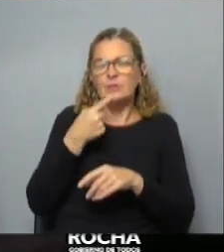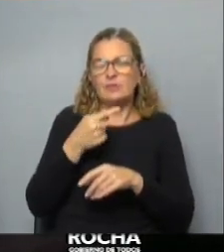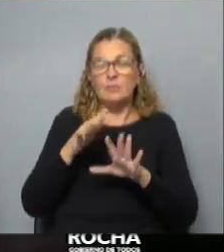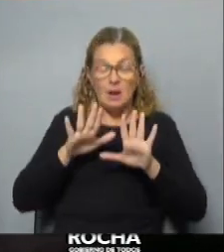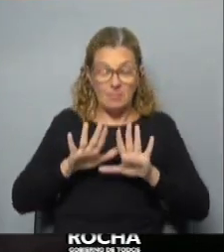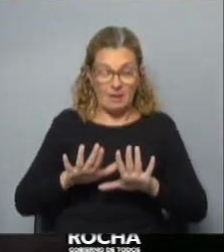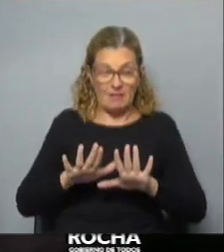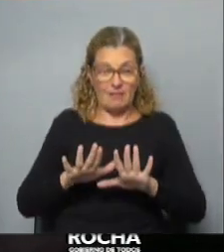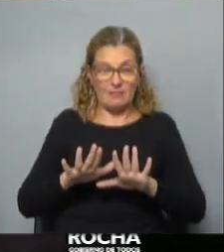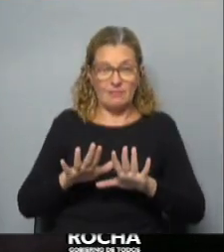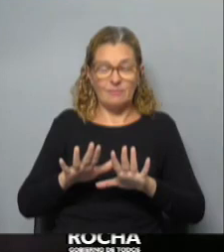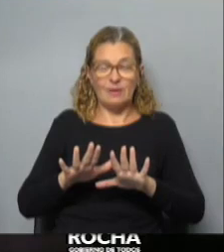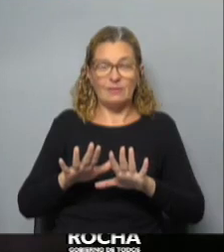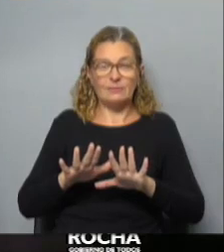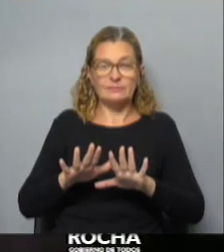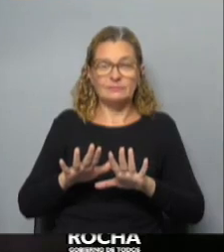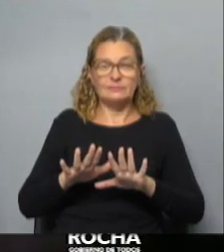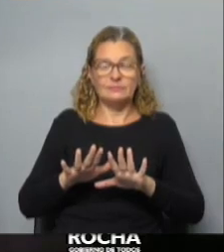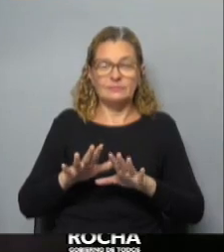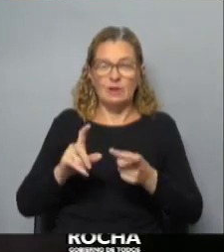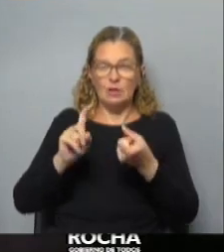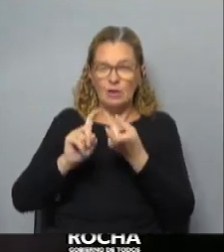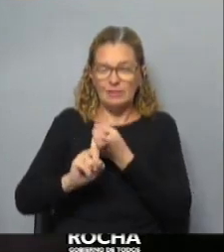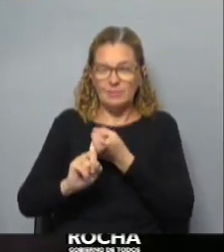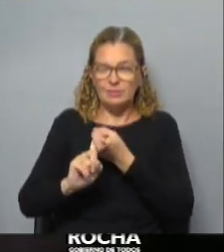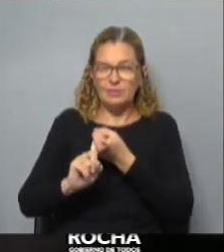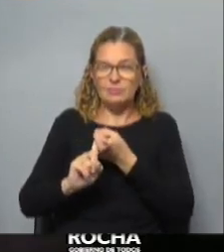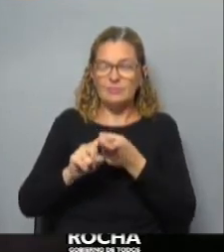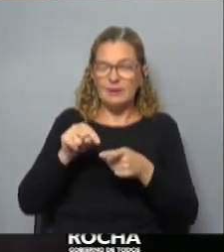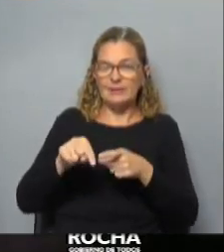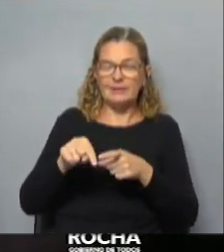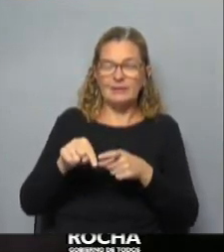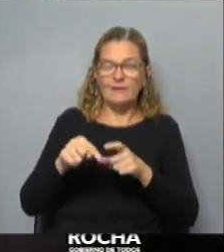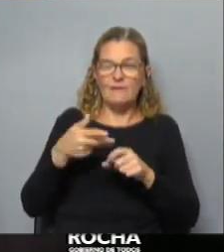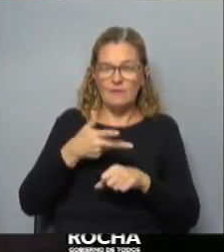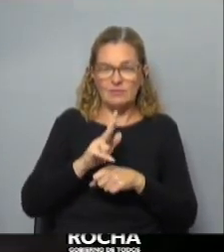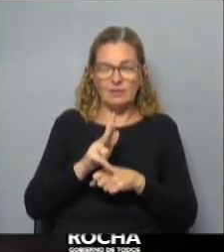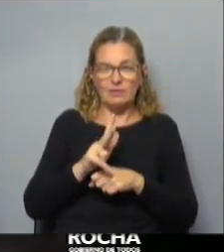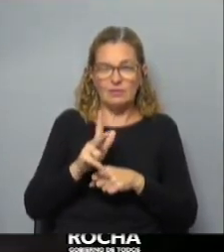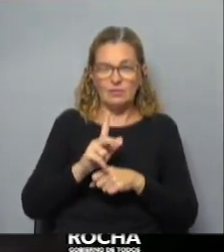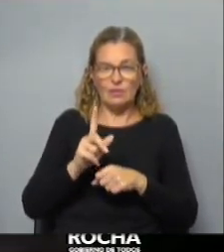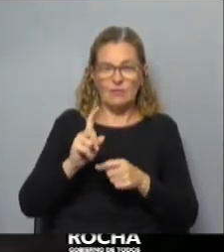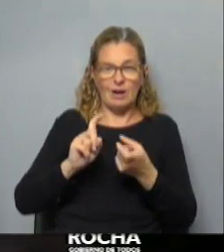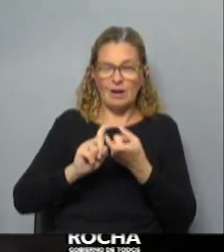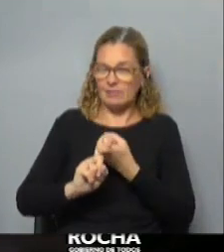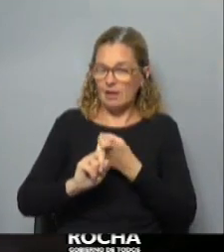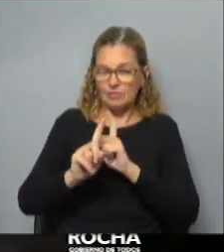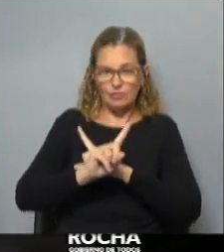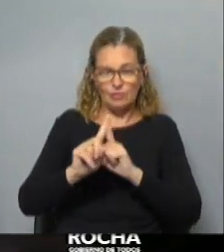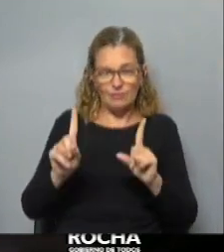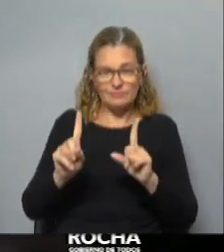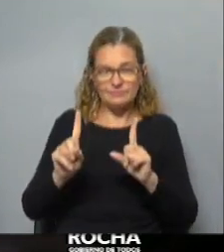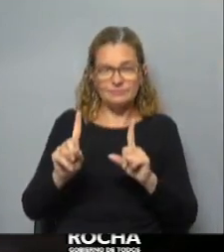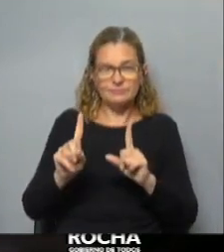parar está en los matrimonios que están pactados para esta fecha no los vamos a hacer los